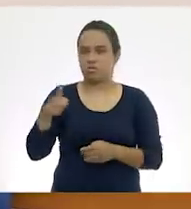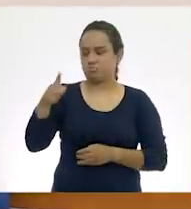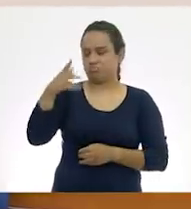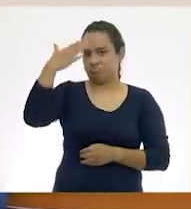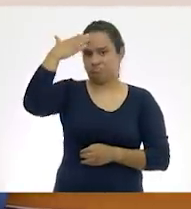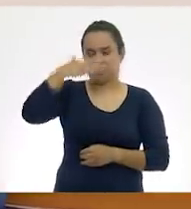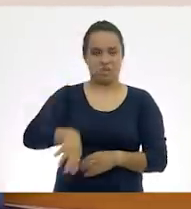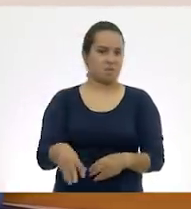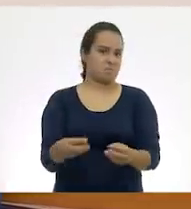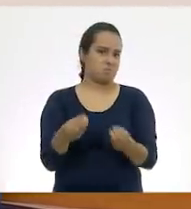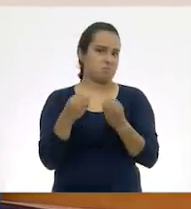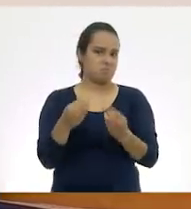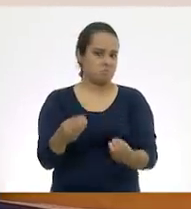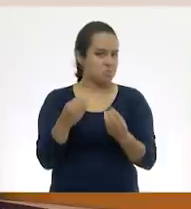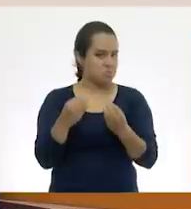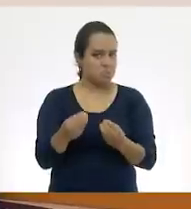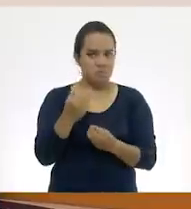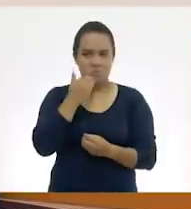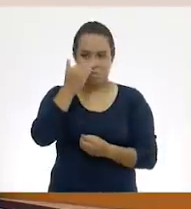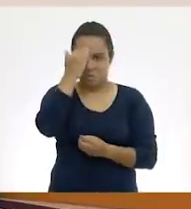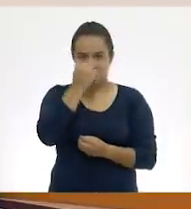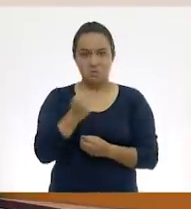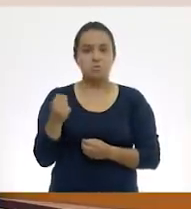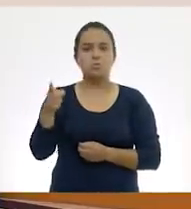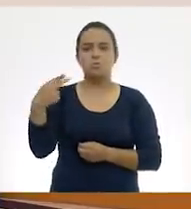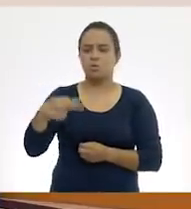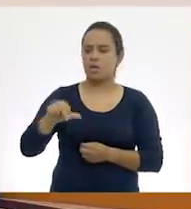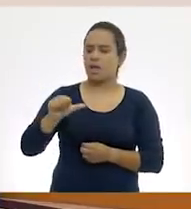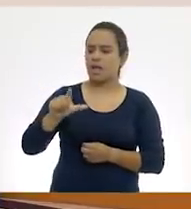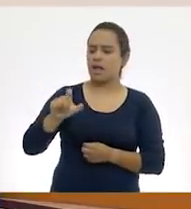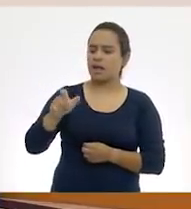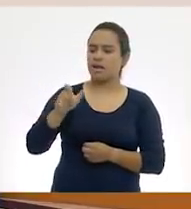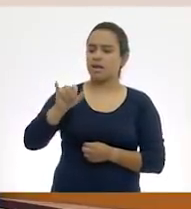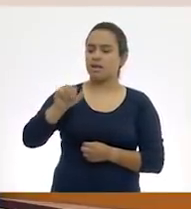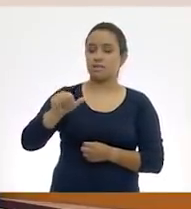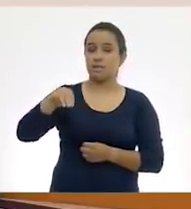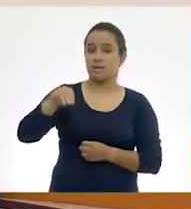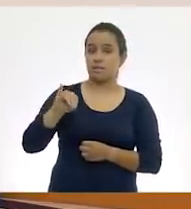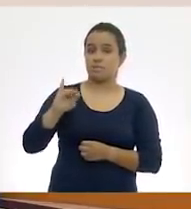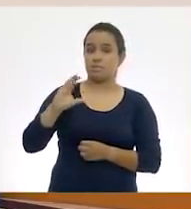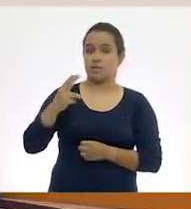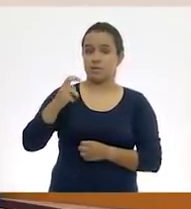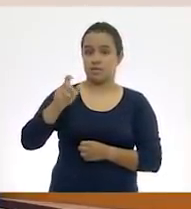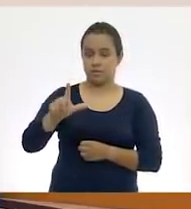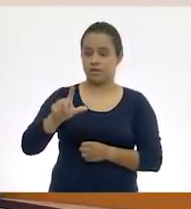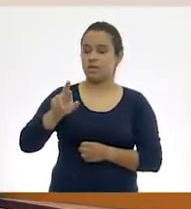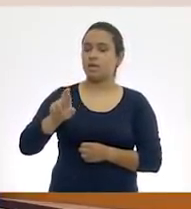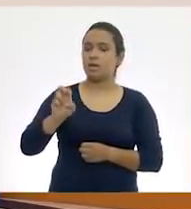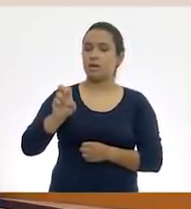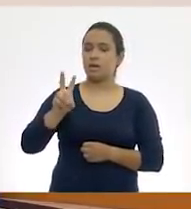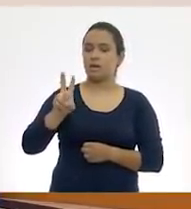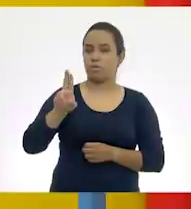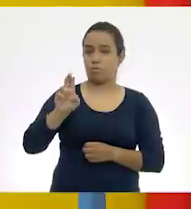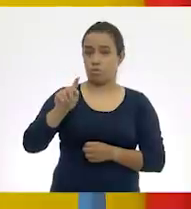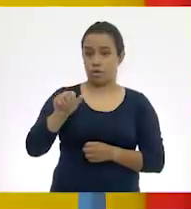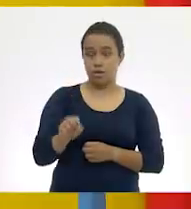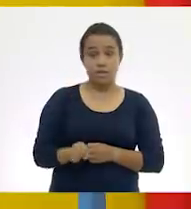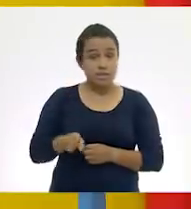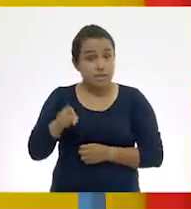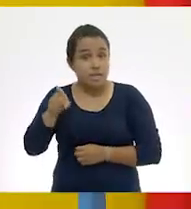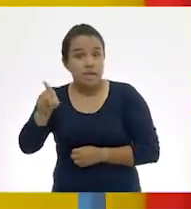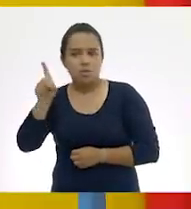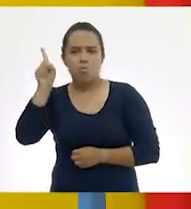muchísimo. ¿Ah, sí? Sí, esa persona se llama Alexia Michelle Revueltas Roux. Es